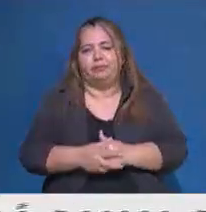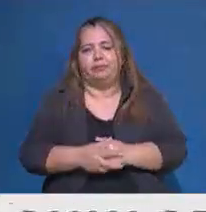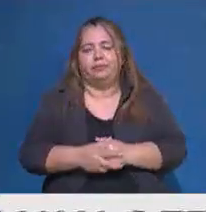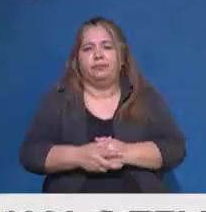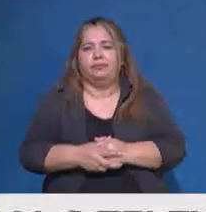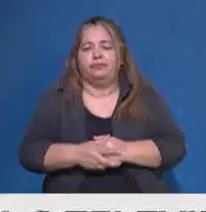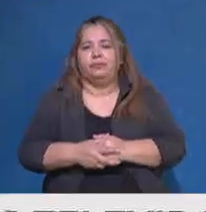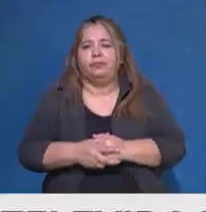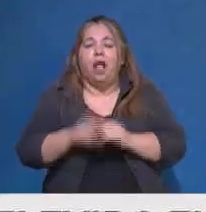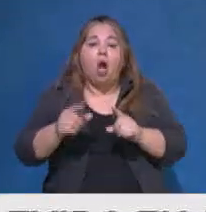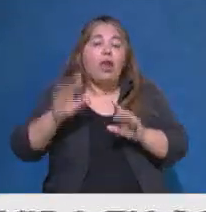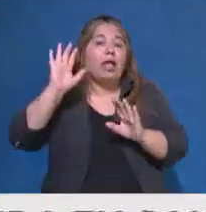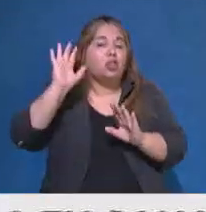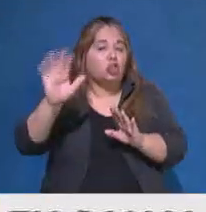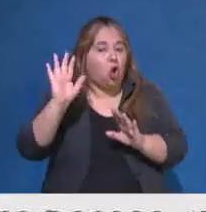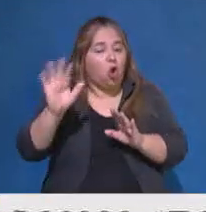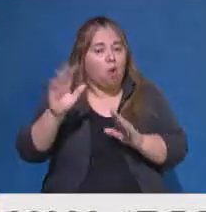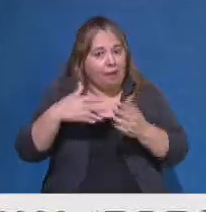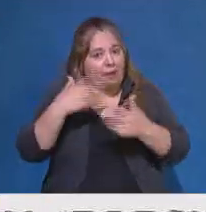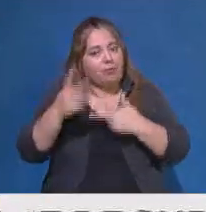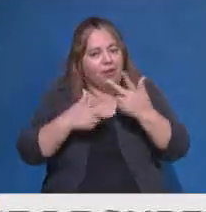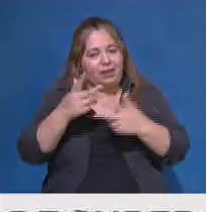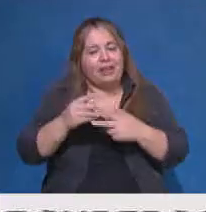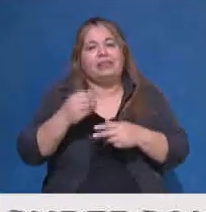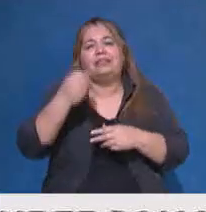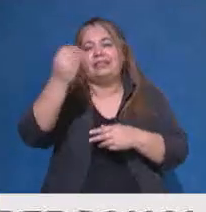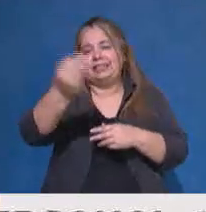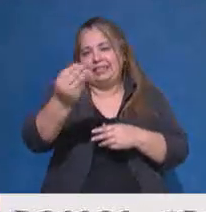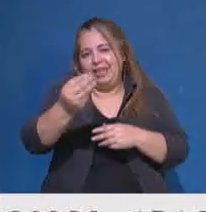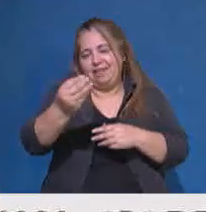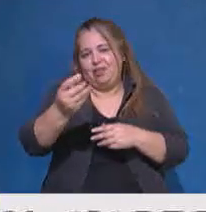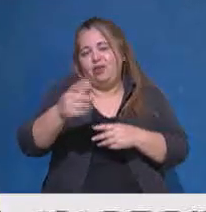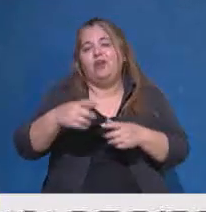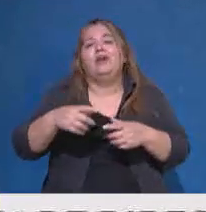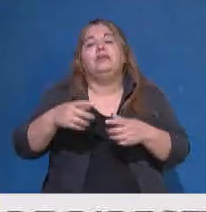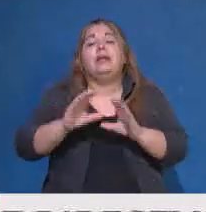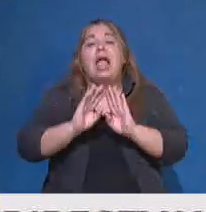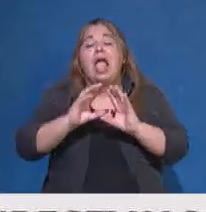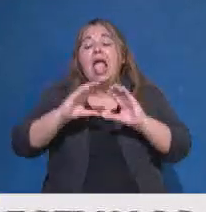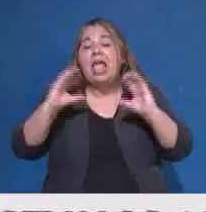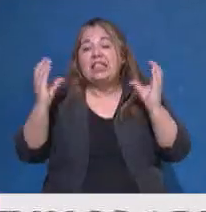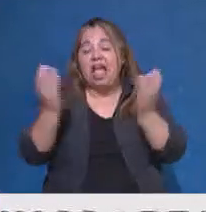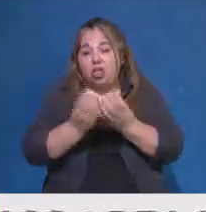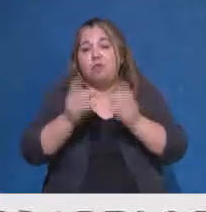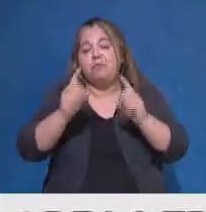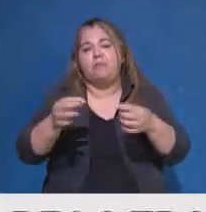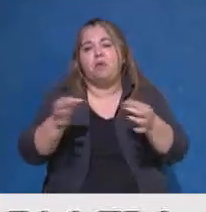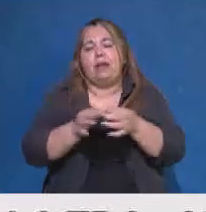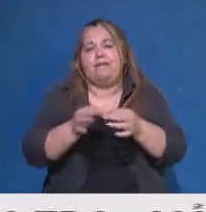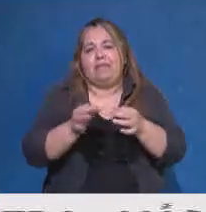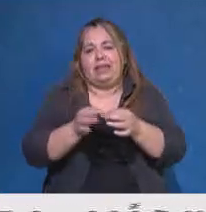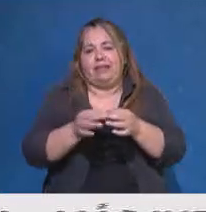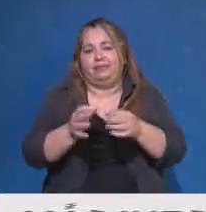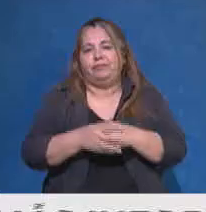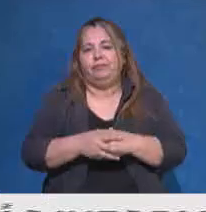Y hablamos ahora de Godoy Cruz Antonio Tomba, que el próximo sábado se presentan en Malvinas Argentinas, pero con el gran dato de estos últimos días, va a ser con público